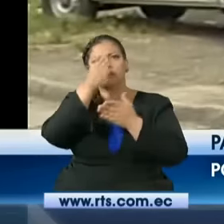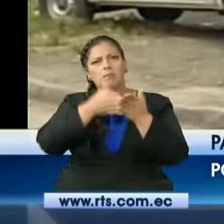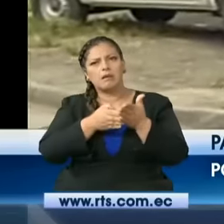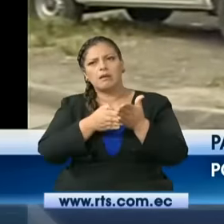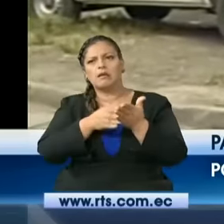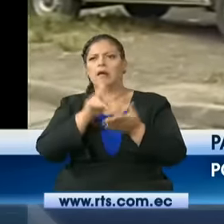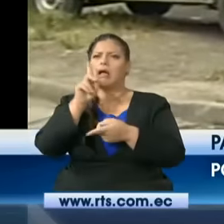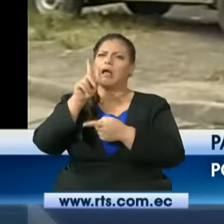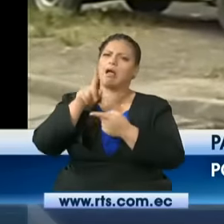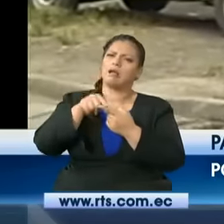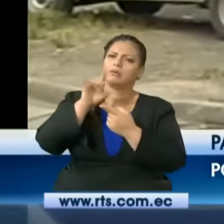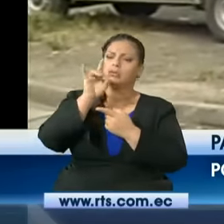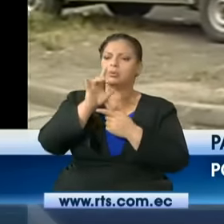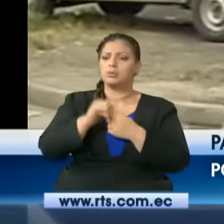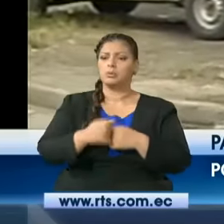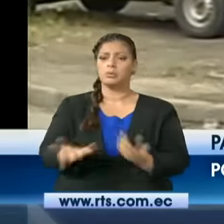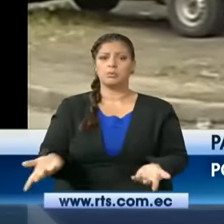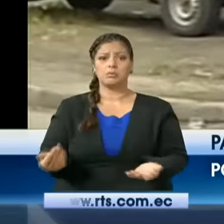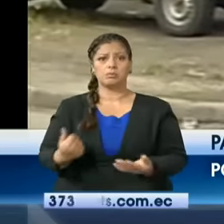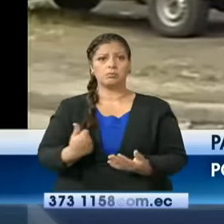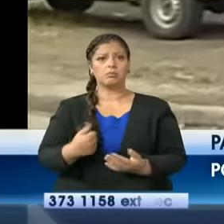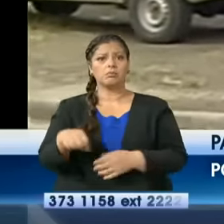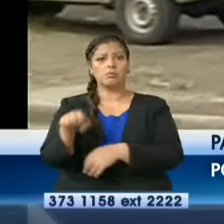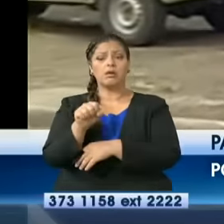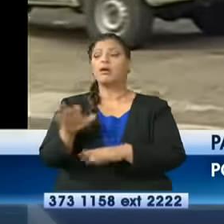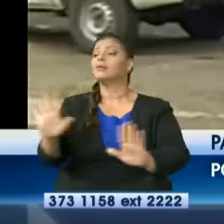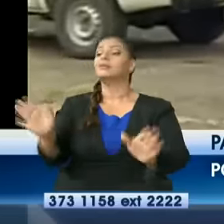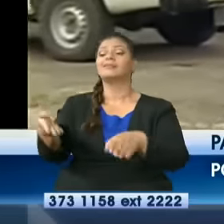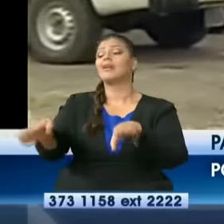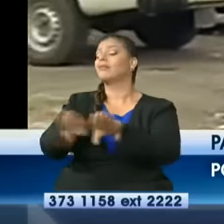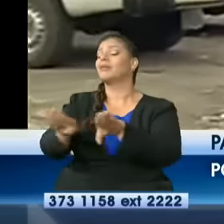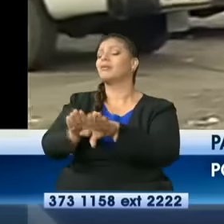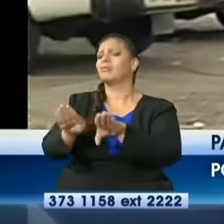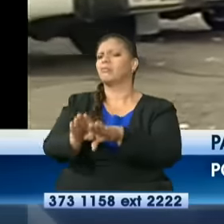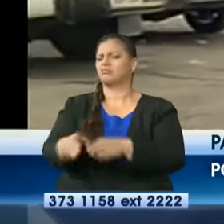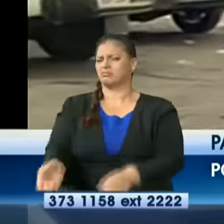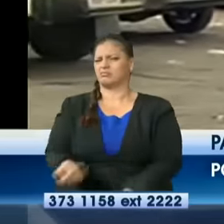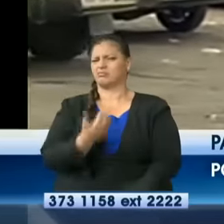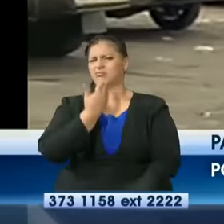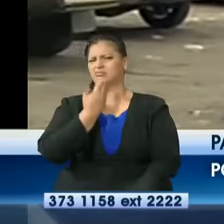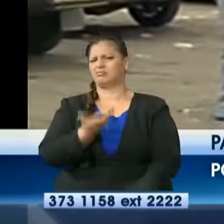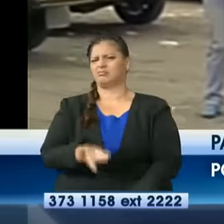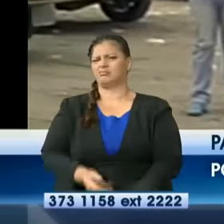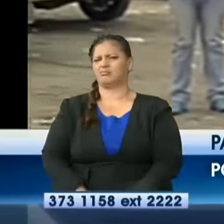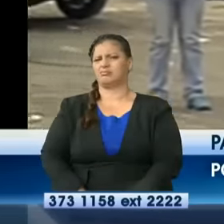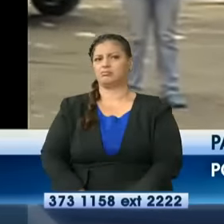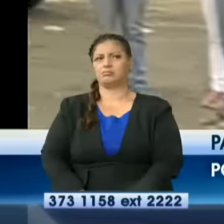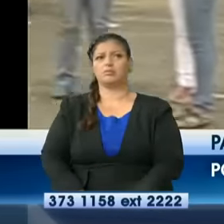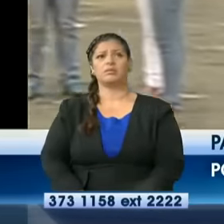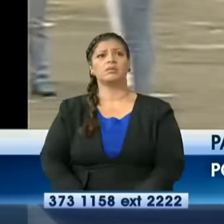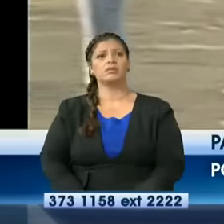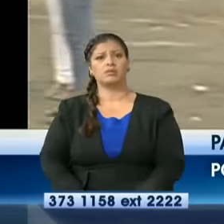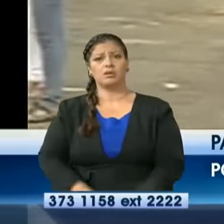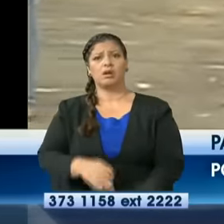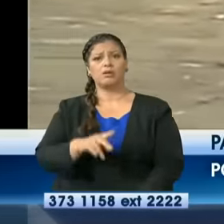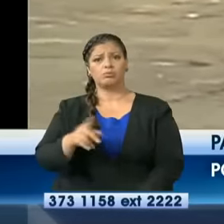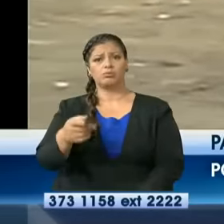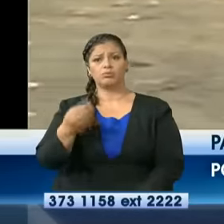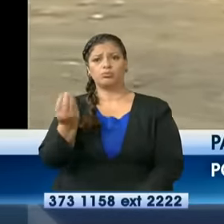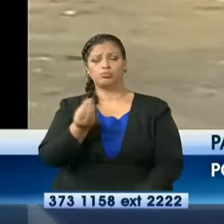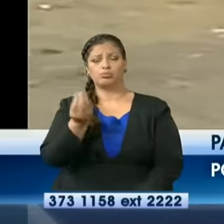como 12, 13 cuadras. Ahora, aquí el problema se complica porque hay padres de familia que aseguran que tienen hijos con discapacidad, hijos que a